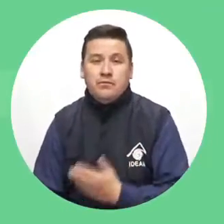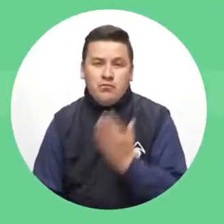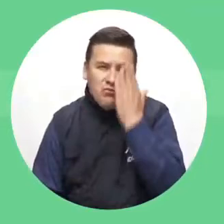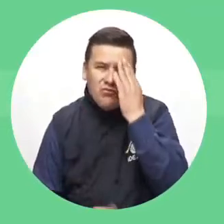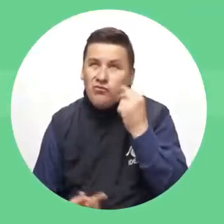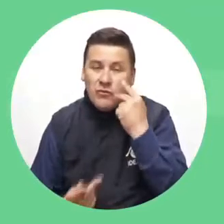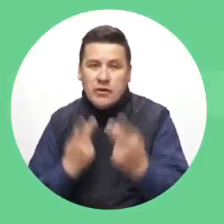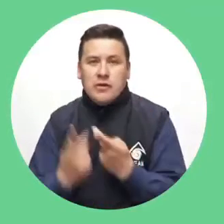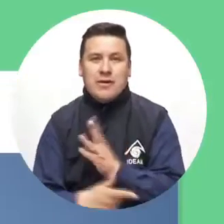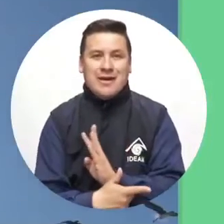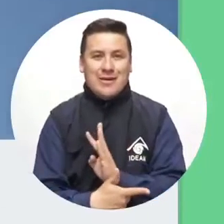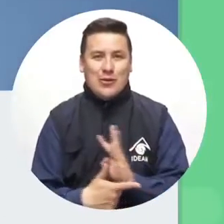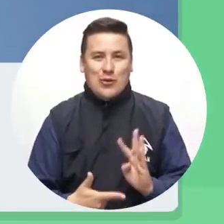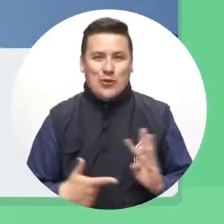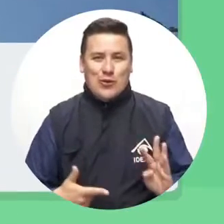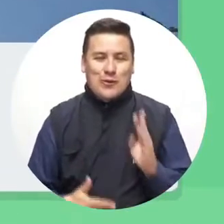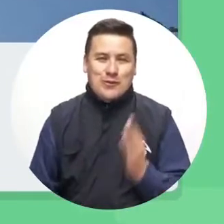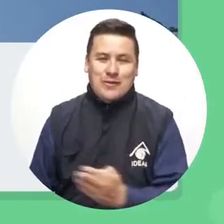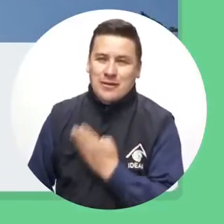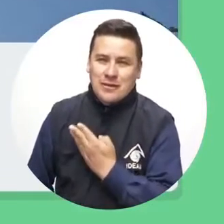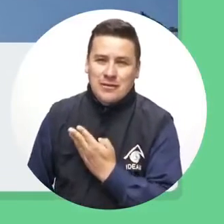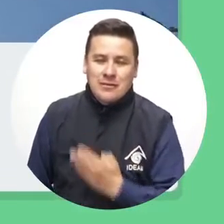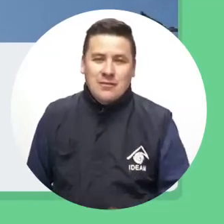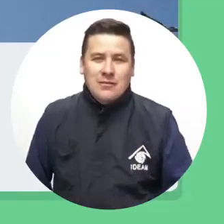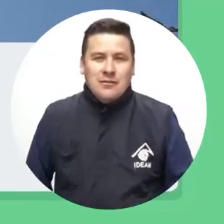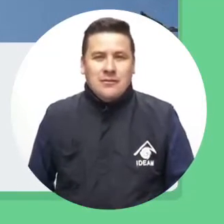el pronóstico del tiempo, visítenos en